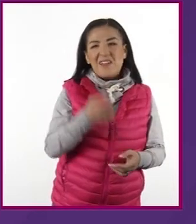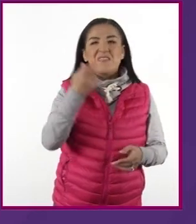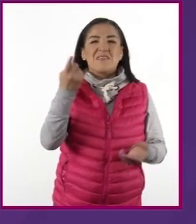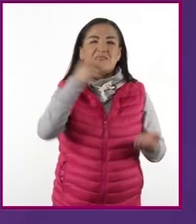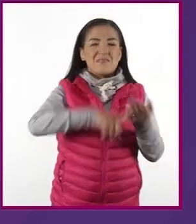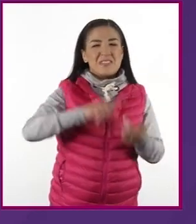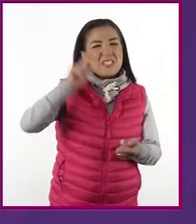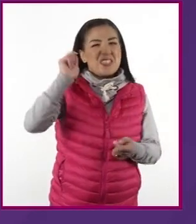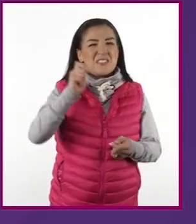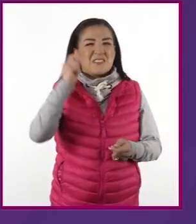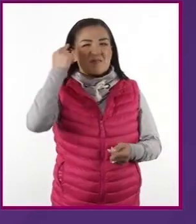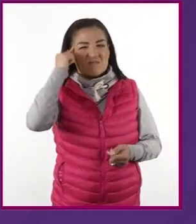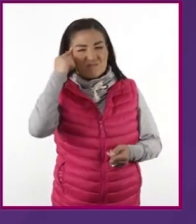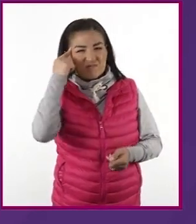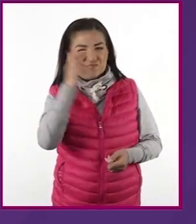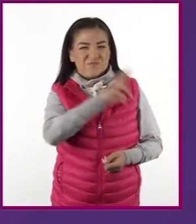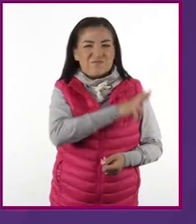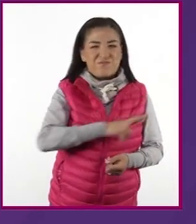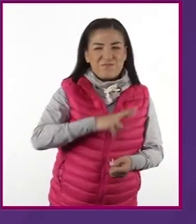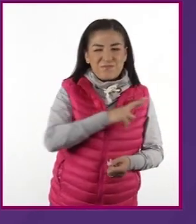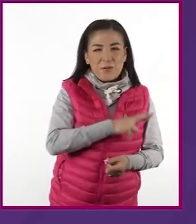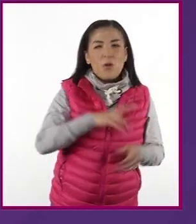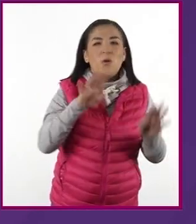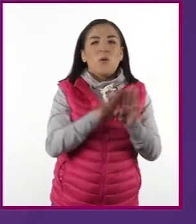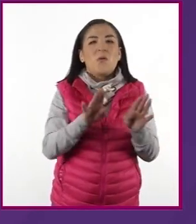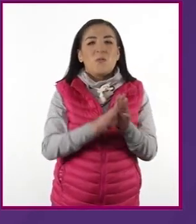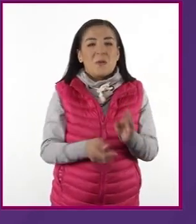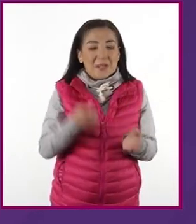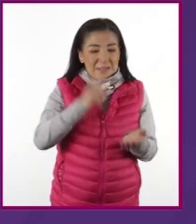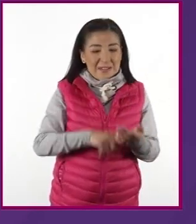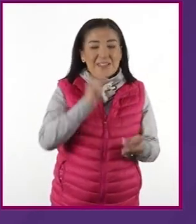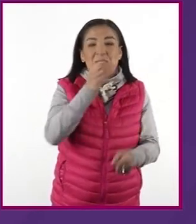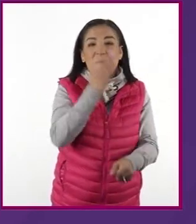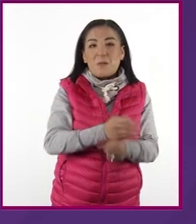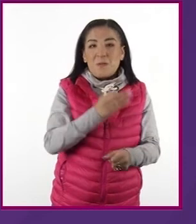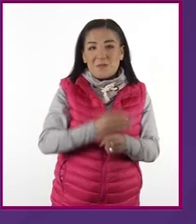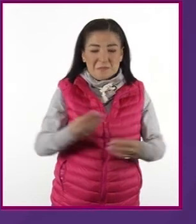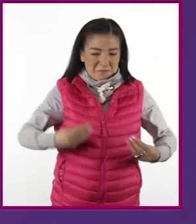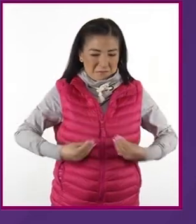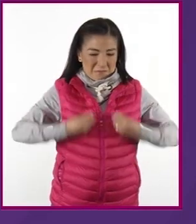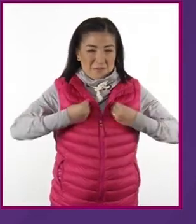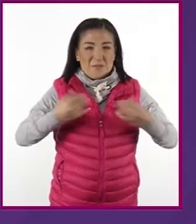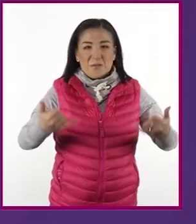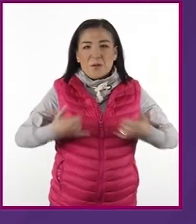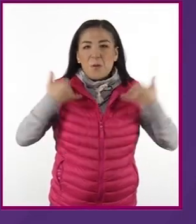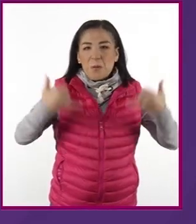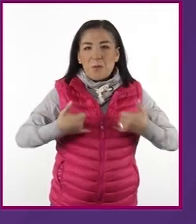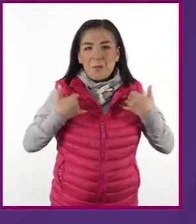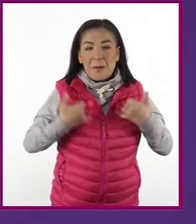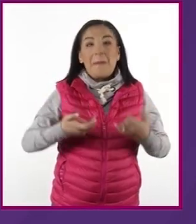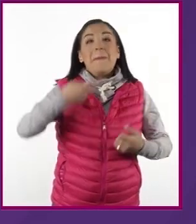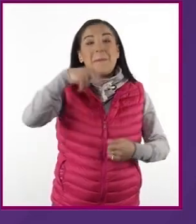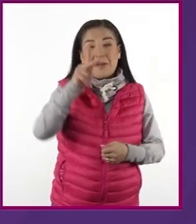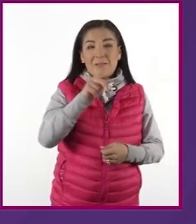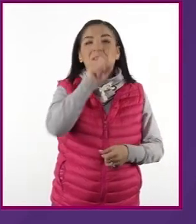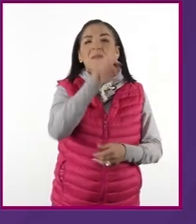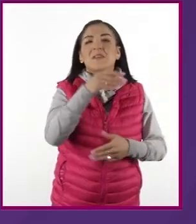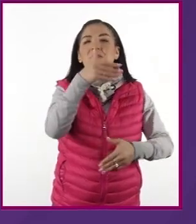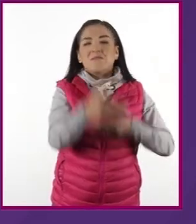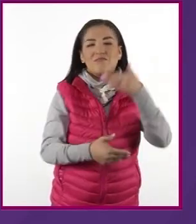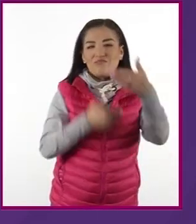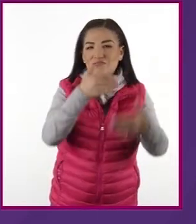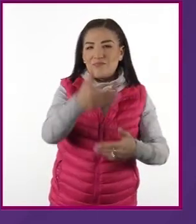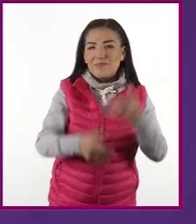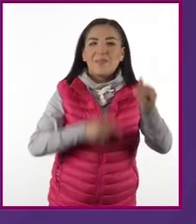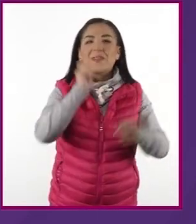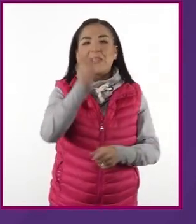realidad en la que viven los jóvenes, pero que viene casi siempre asociado a